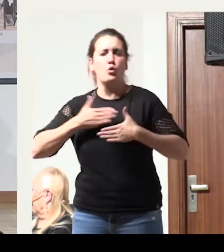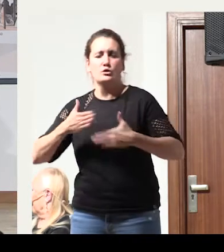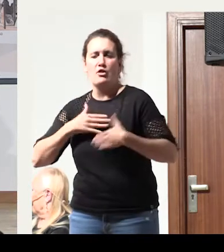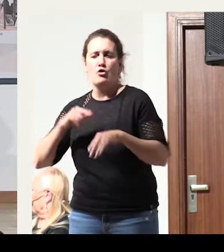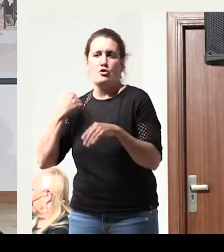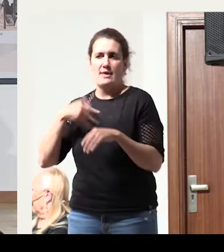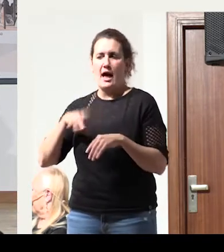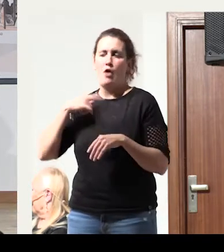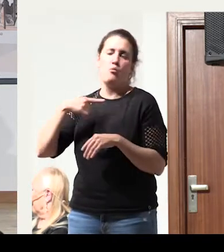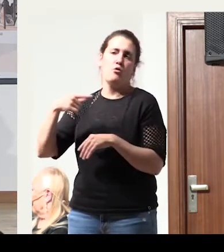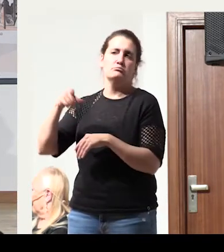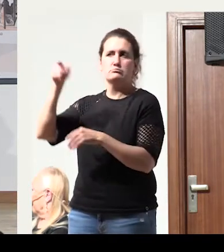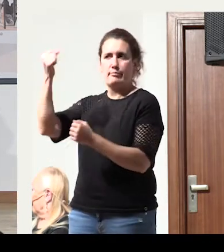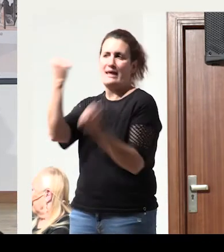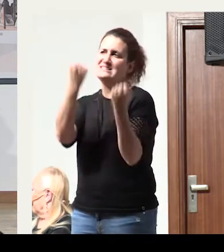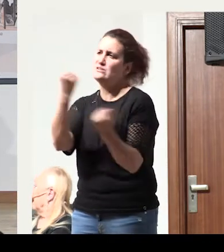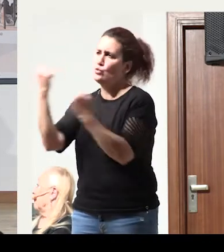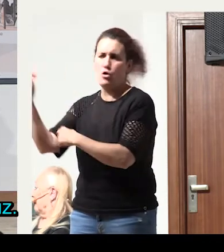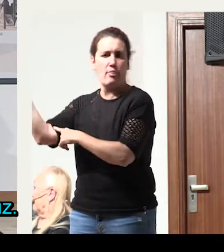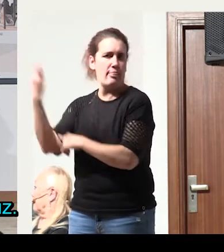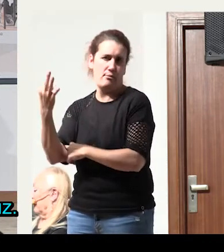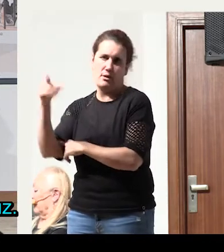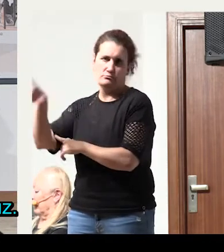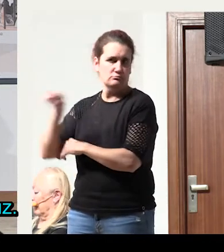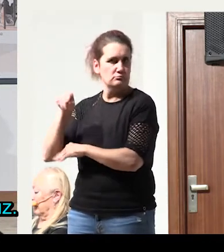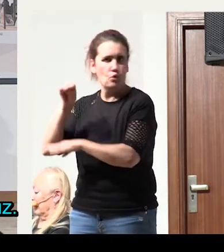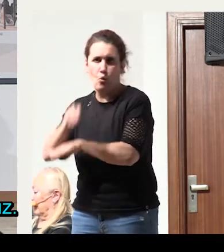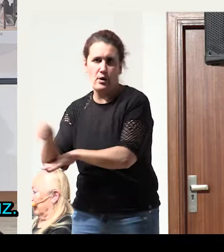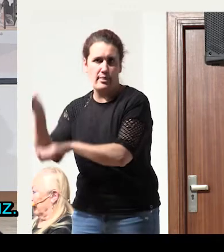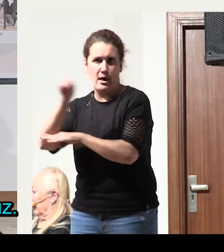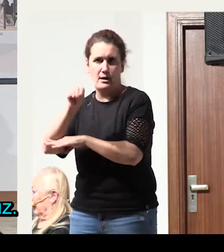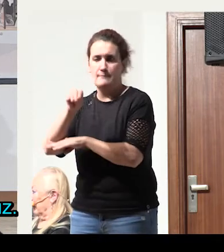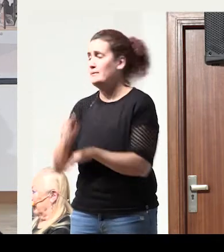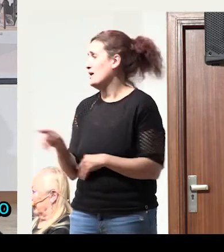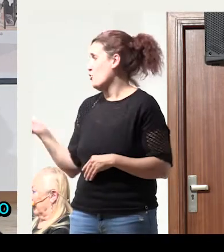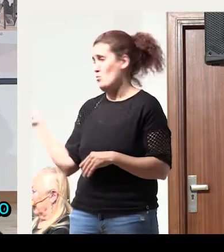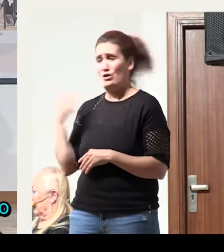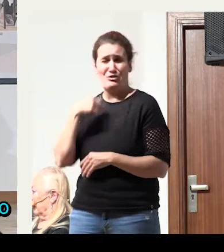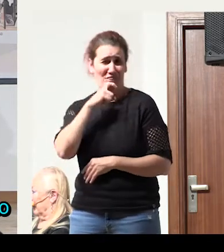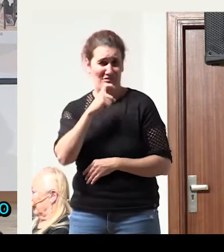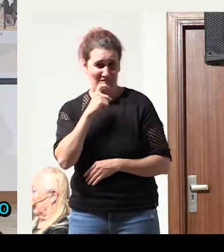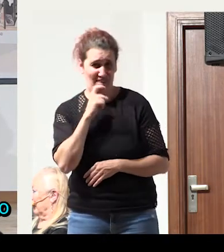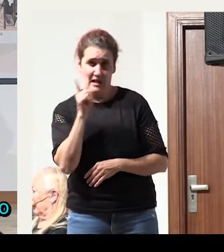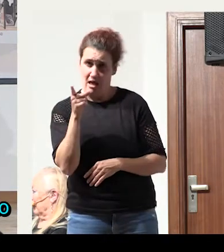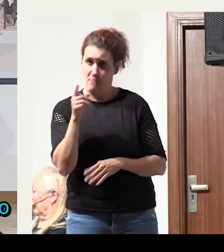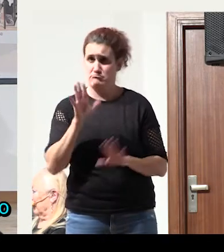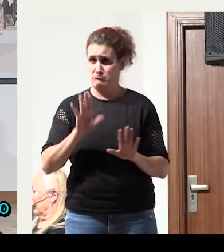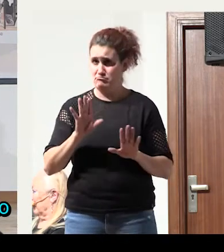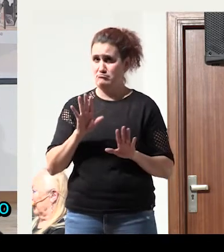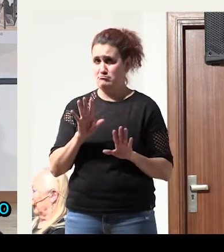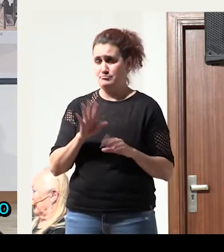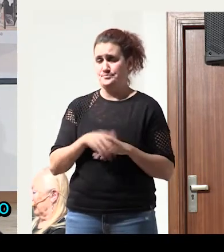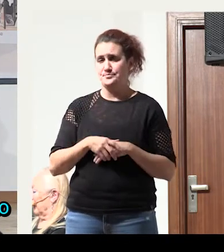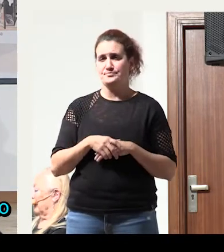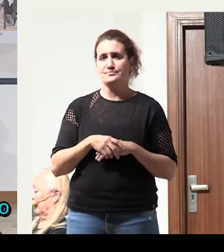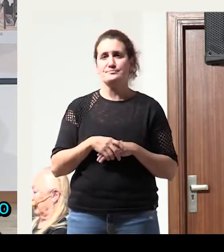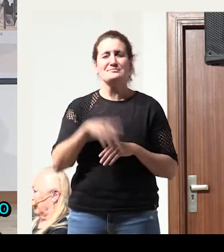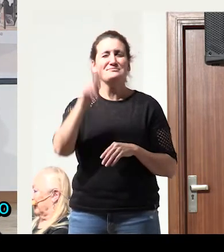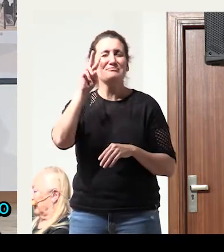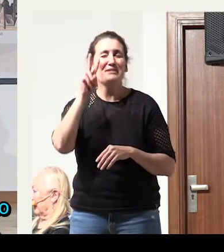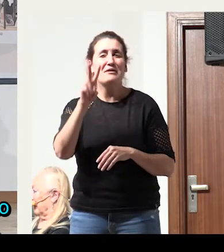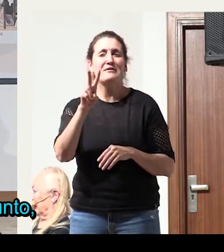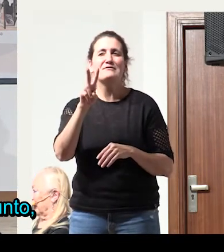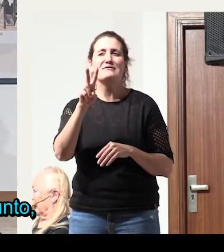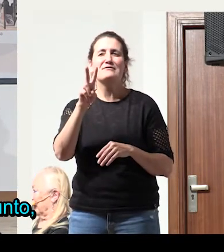institución la obligación de cuidar, ¿no? Un poquito difícil eso, ¿eh, sí, Mariluz? Sí. O sea, el ver hasta qué punto